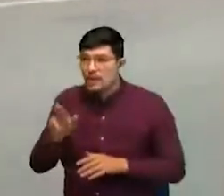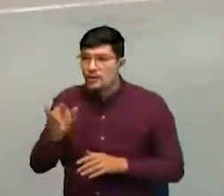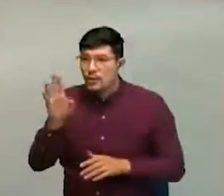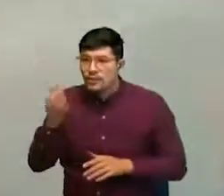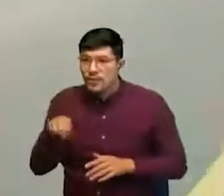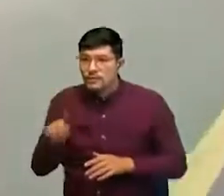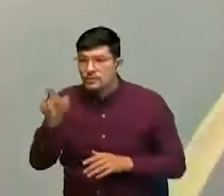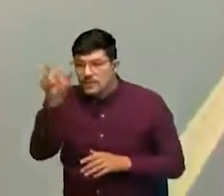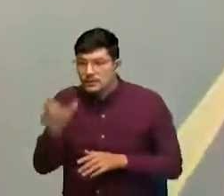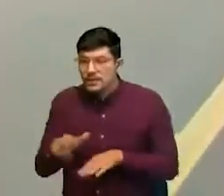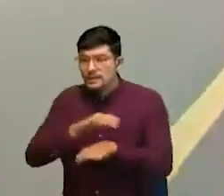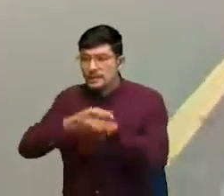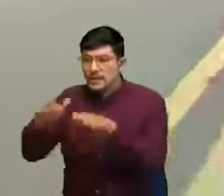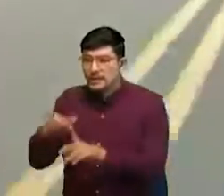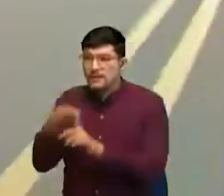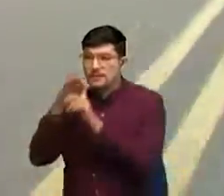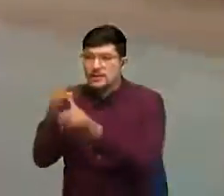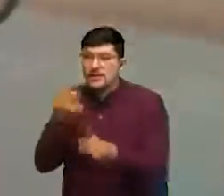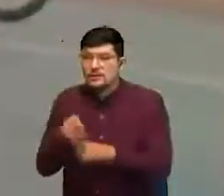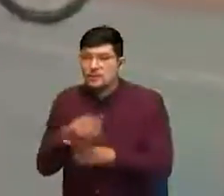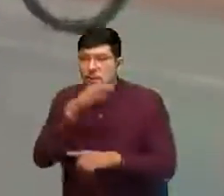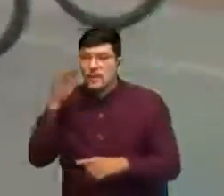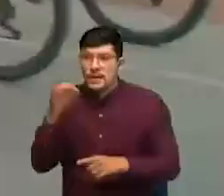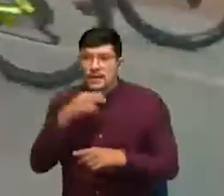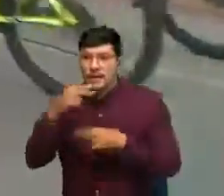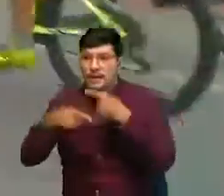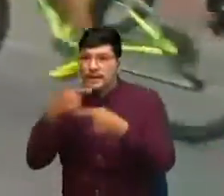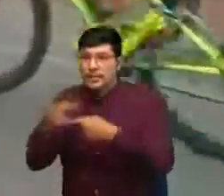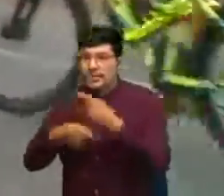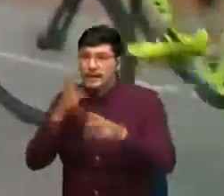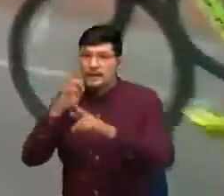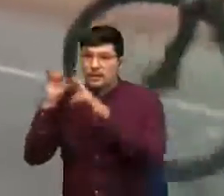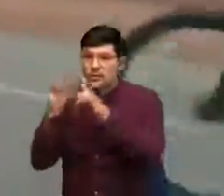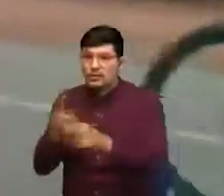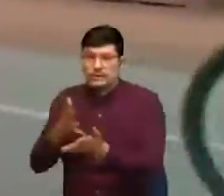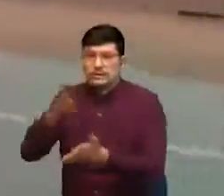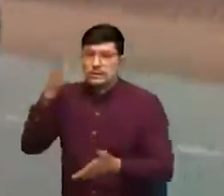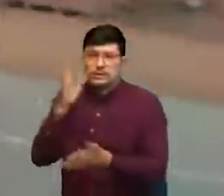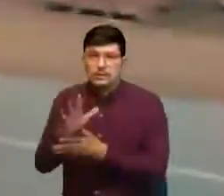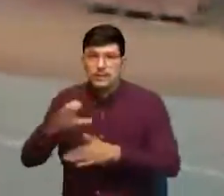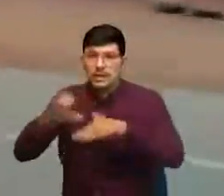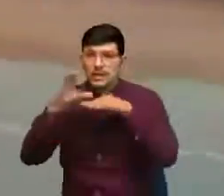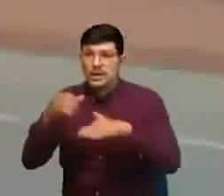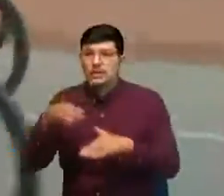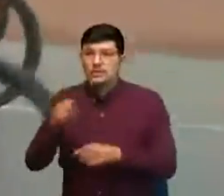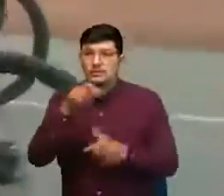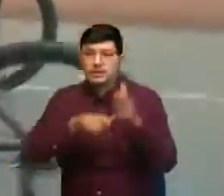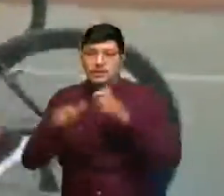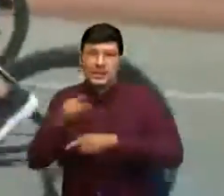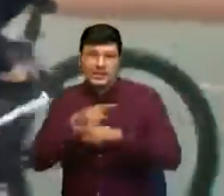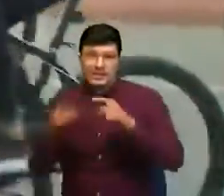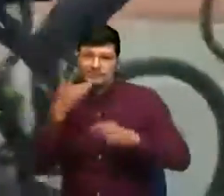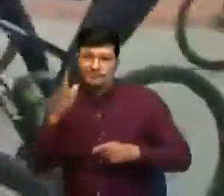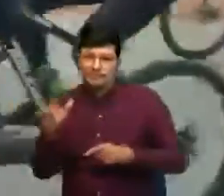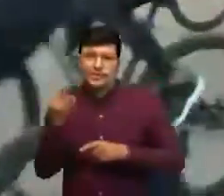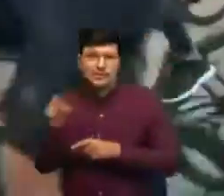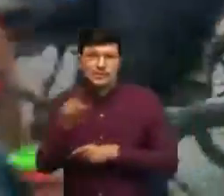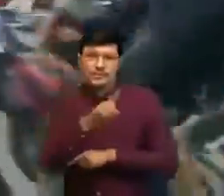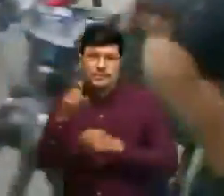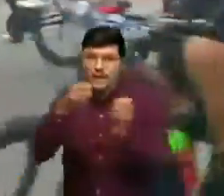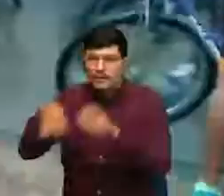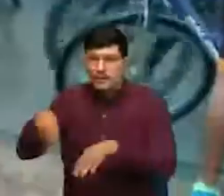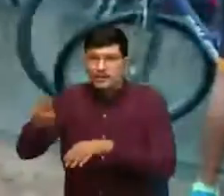los invitados especiales. El narrador enalteció las riquezas del Catatumbo y a su gente, pero lamentó el abandono del